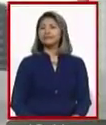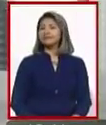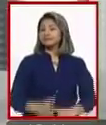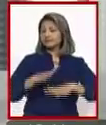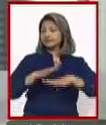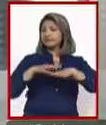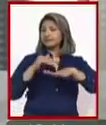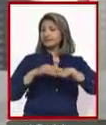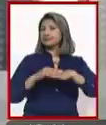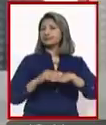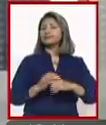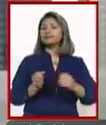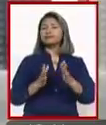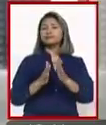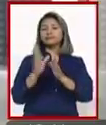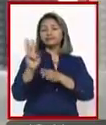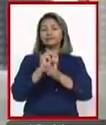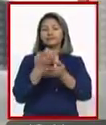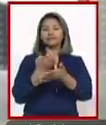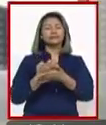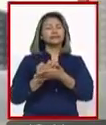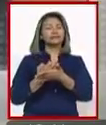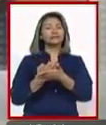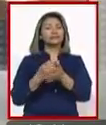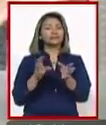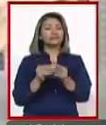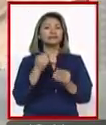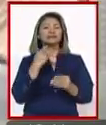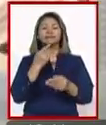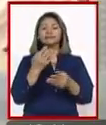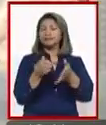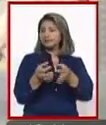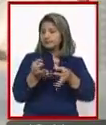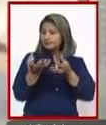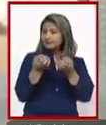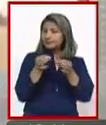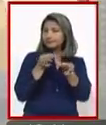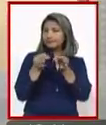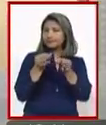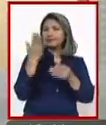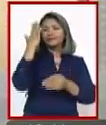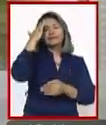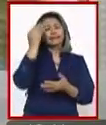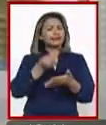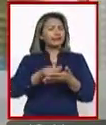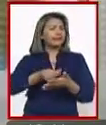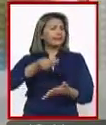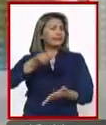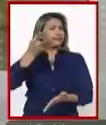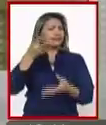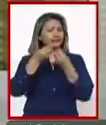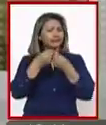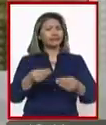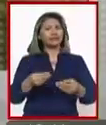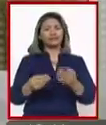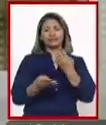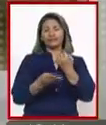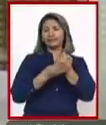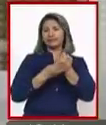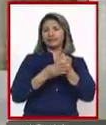Convocan a sesión de interpelación al ministro de Economía. Asambleístas requieren explicaciones por el millonario de Falco del Banco